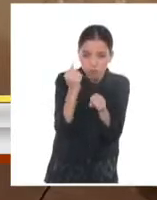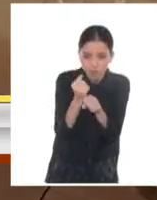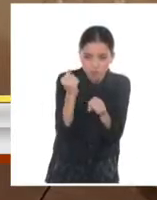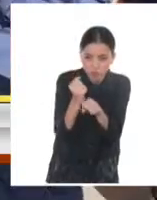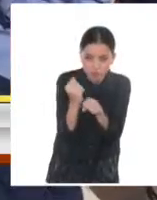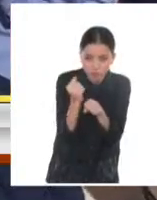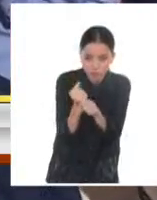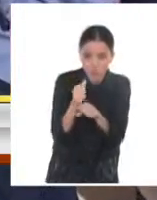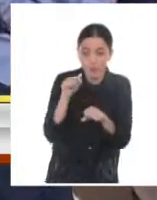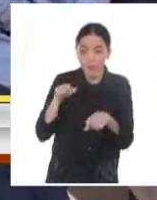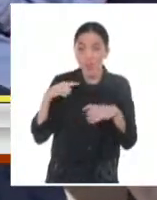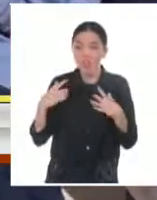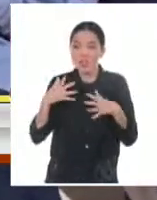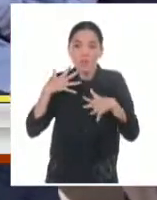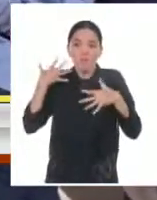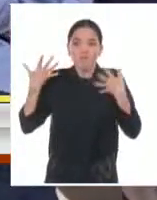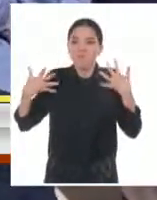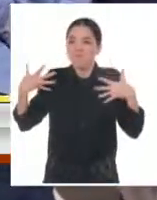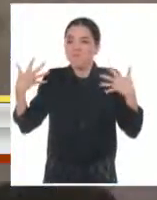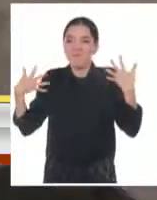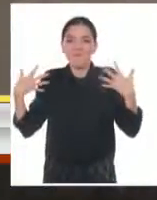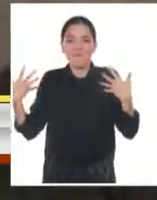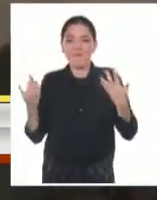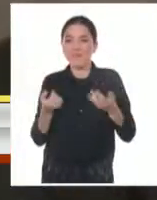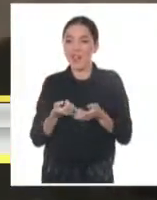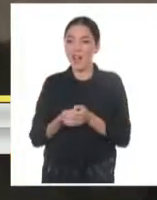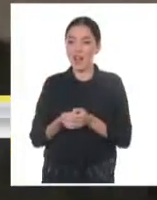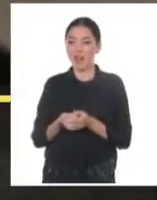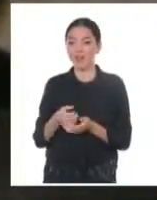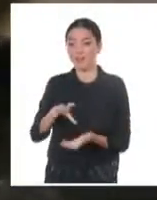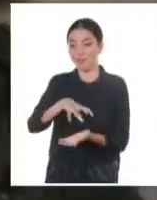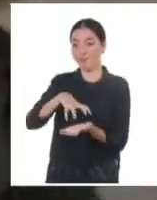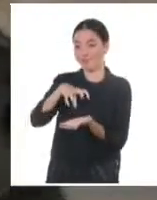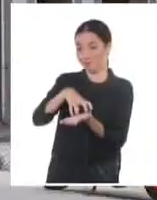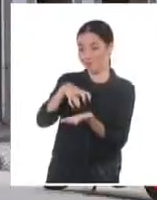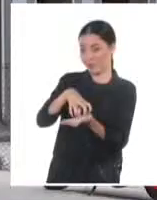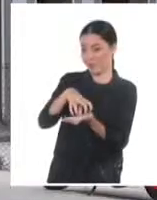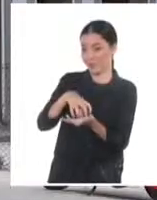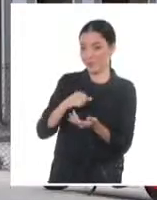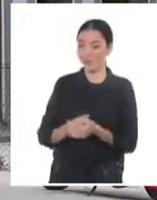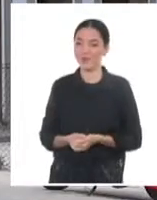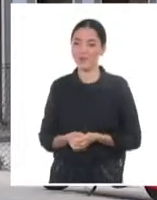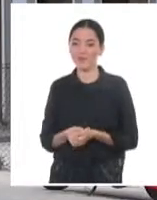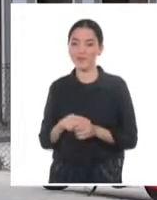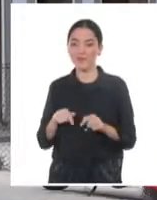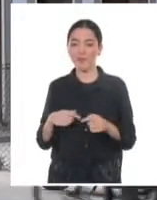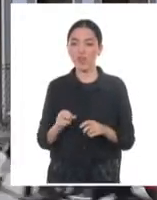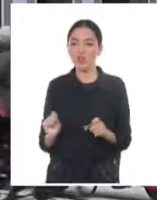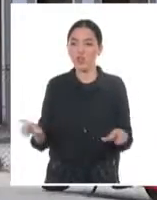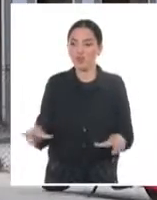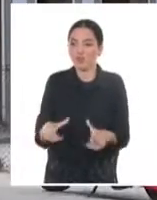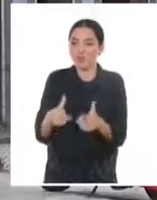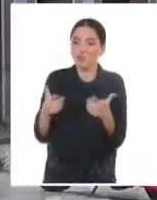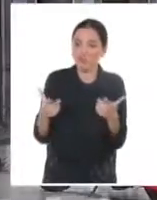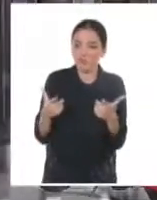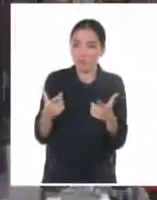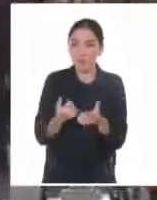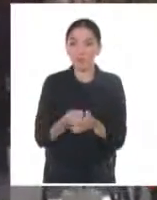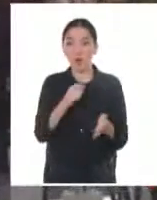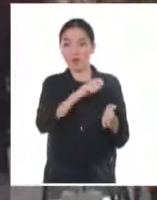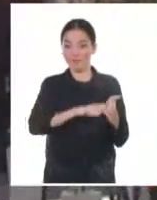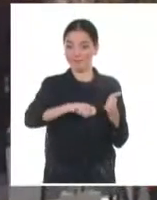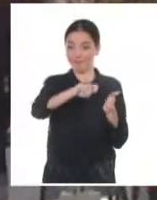celo, constructores, inversionistas, equipos y entidades de apoyo cumplieron lo establecido en el proyecto hasta dar fin a